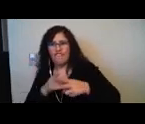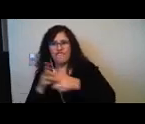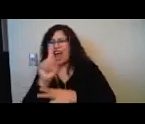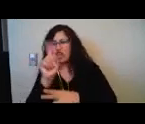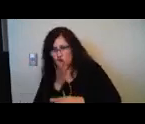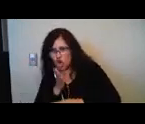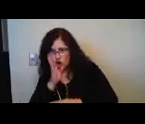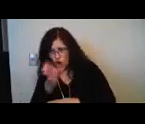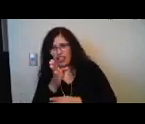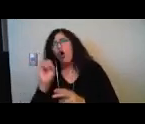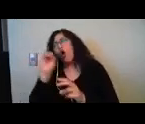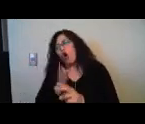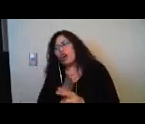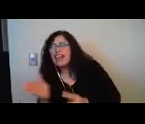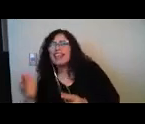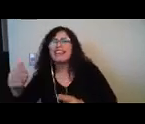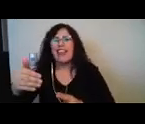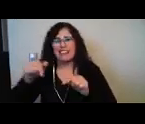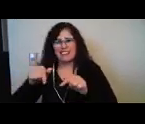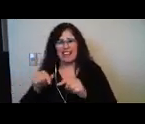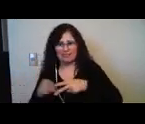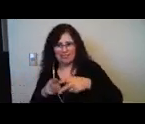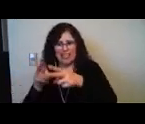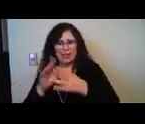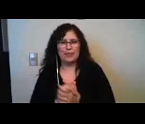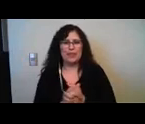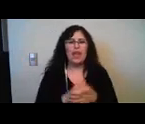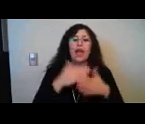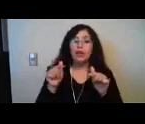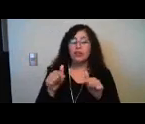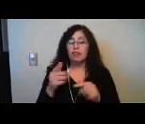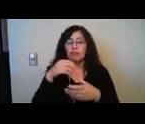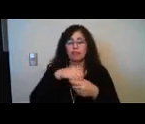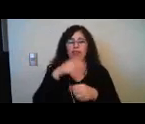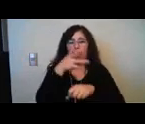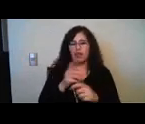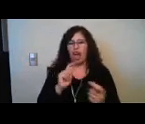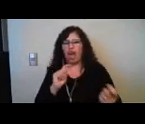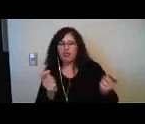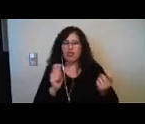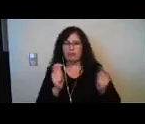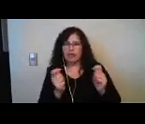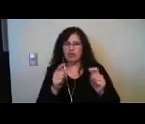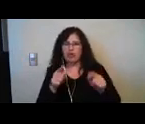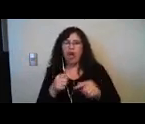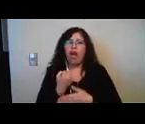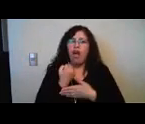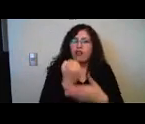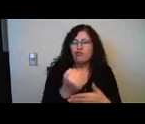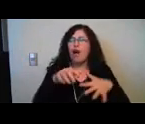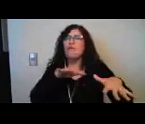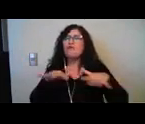dos mecanismos, en el fondo, se produce la adaptación que permite provocar movimientos armónicos.